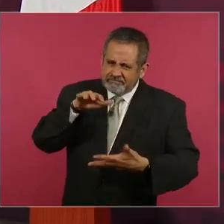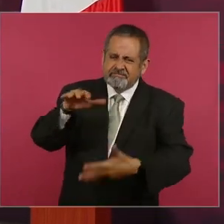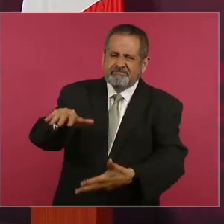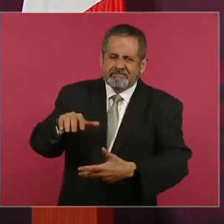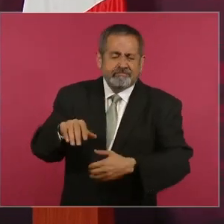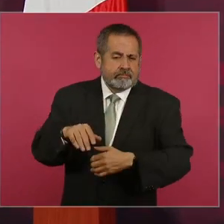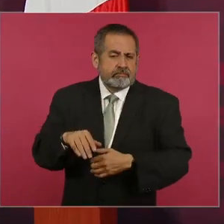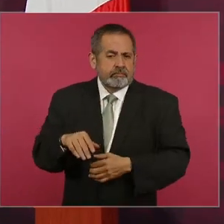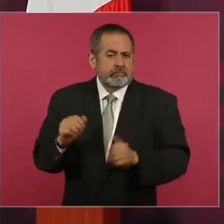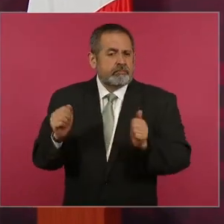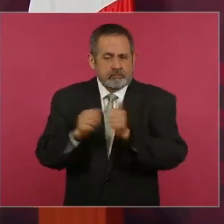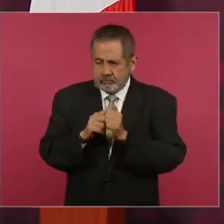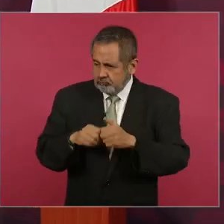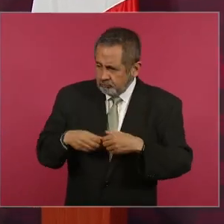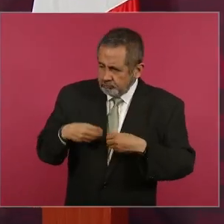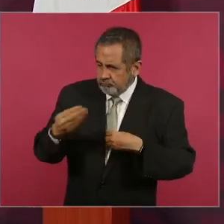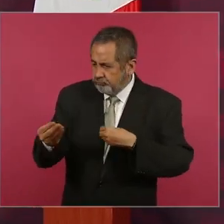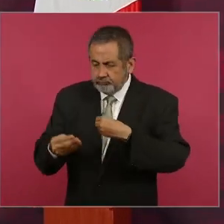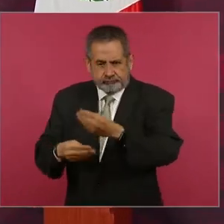de